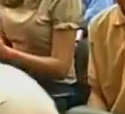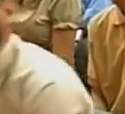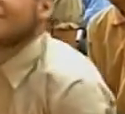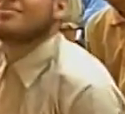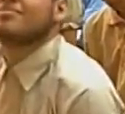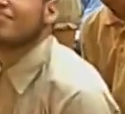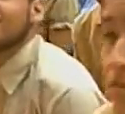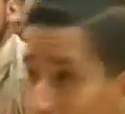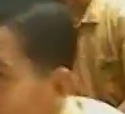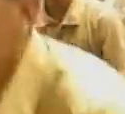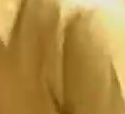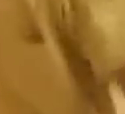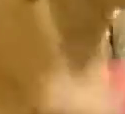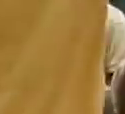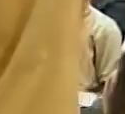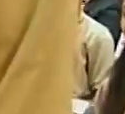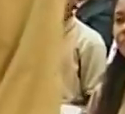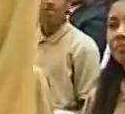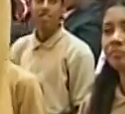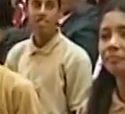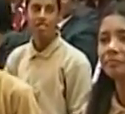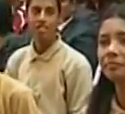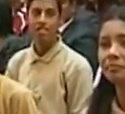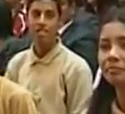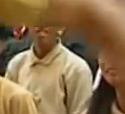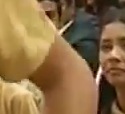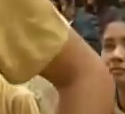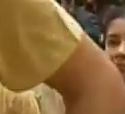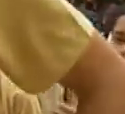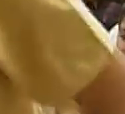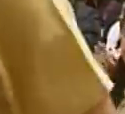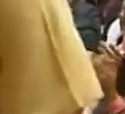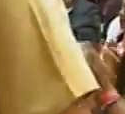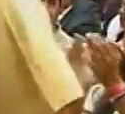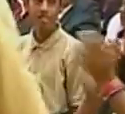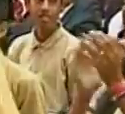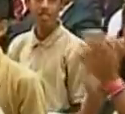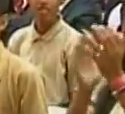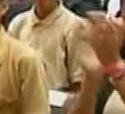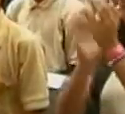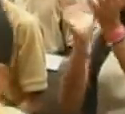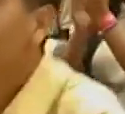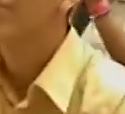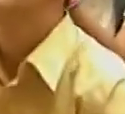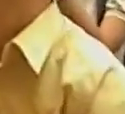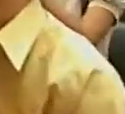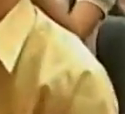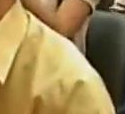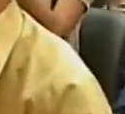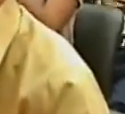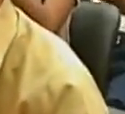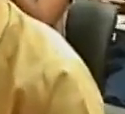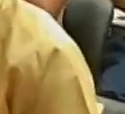Ciudadano Kevin Matamoros, vicepresidente Región Llanos Norte.